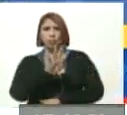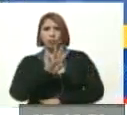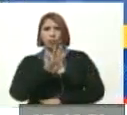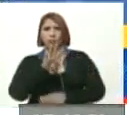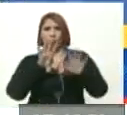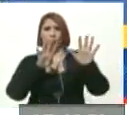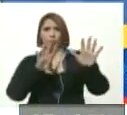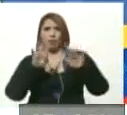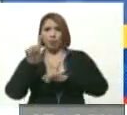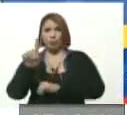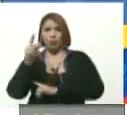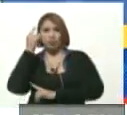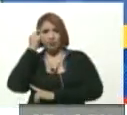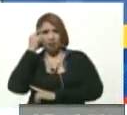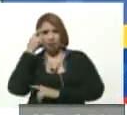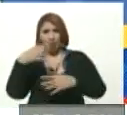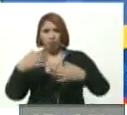491 días.